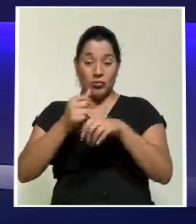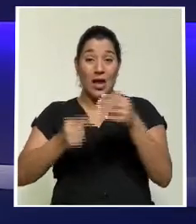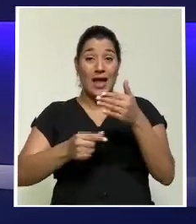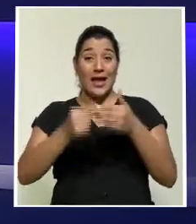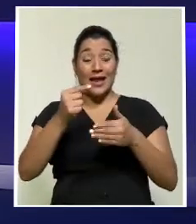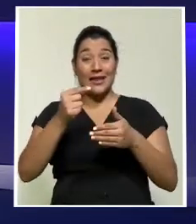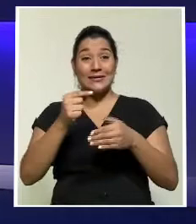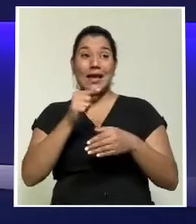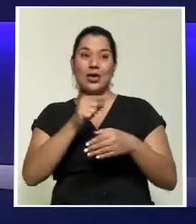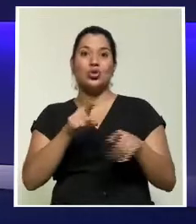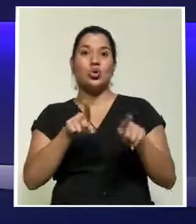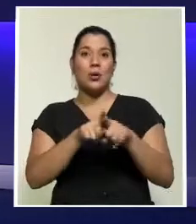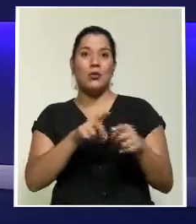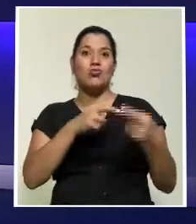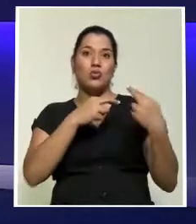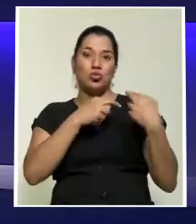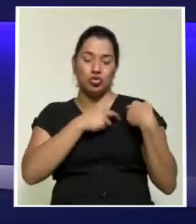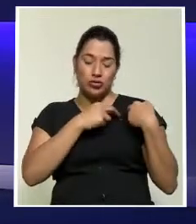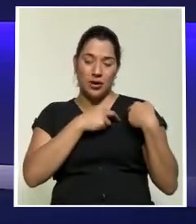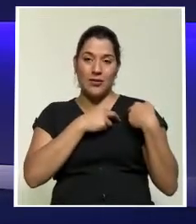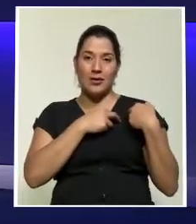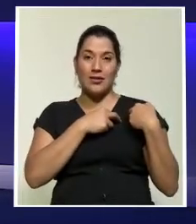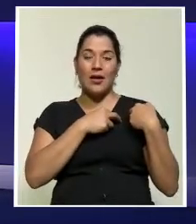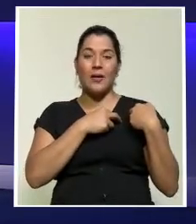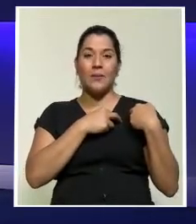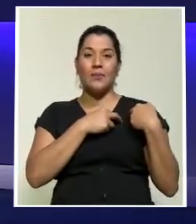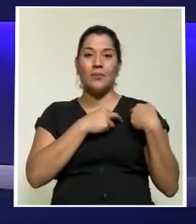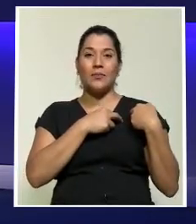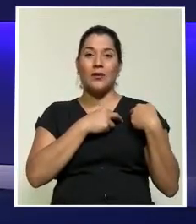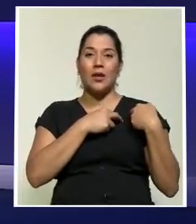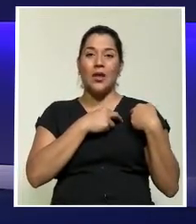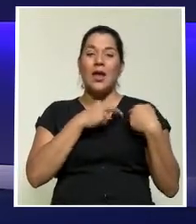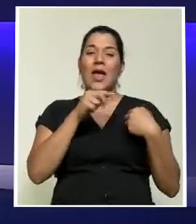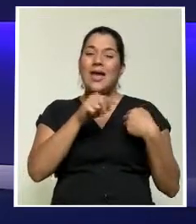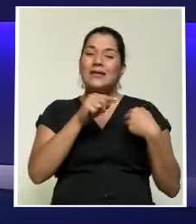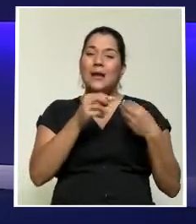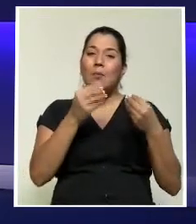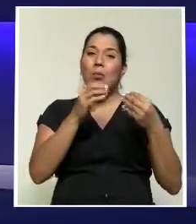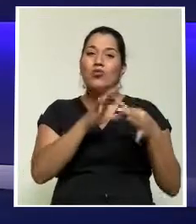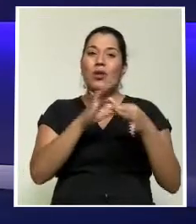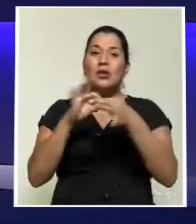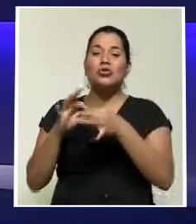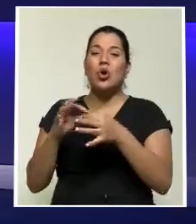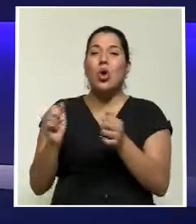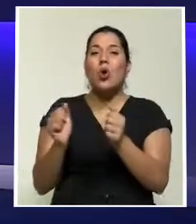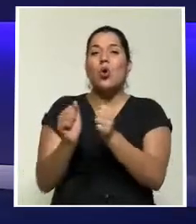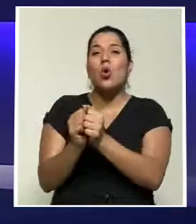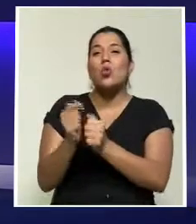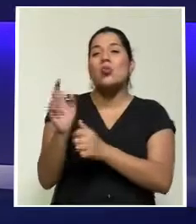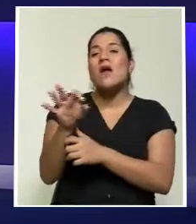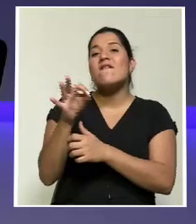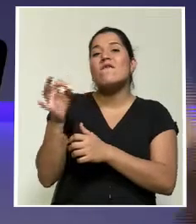que eso también es responsabilidad de la academia, ¿verdad? Tenemos formación de gerencias muy relacionadas a una forma de hacer